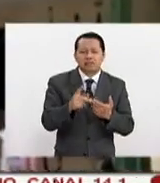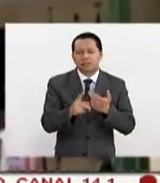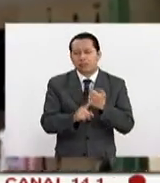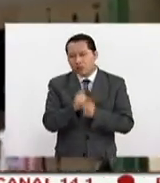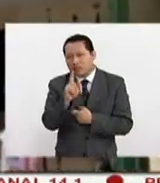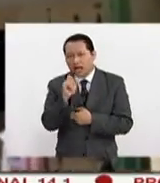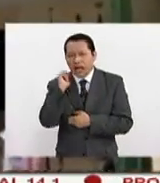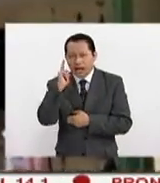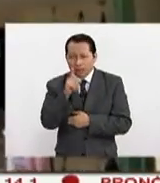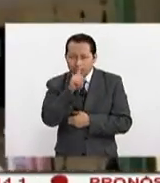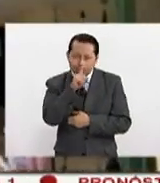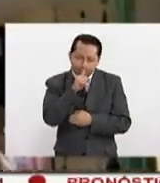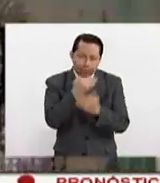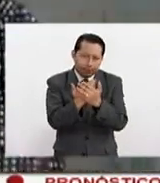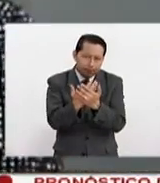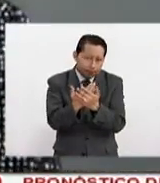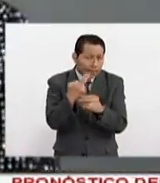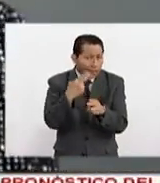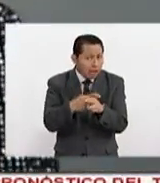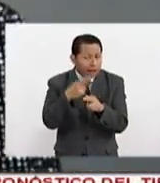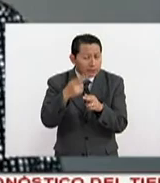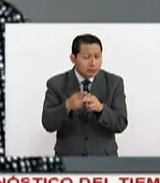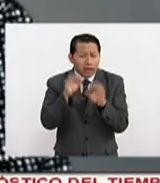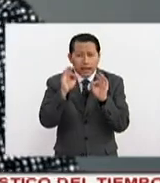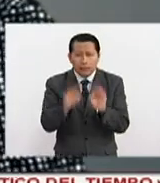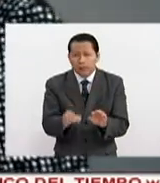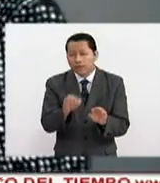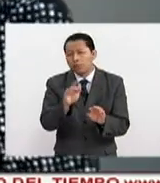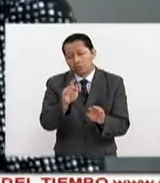tienen, toda vez que desean que se mantengan